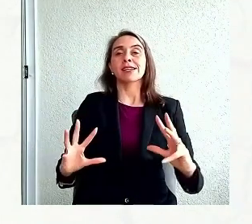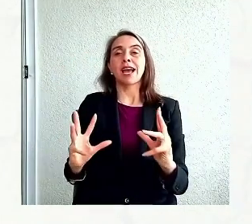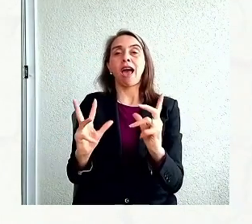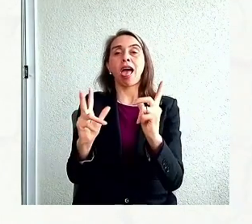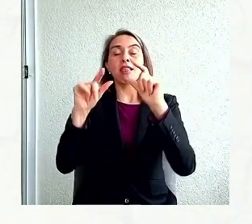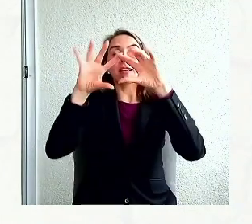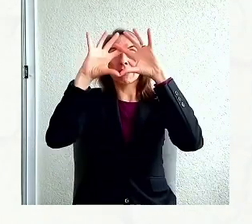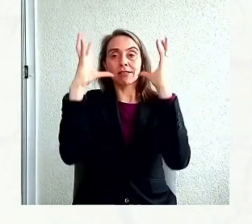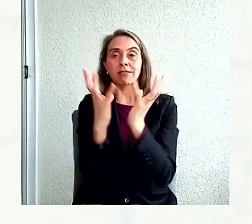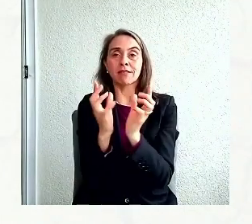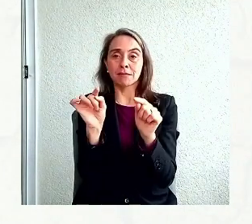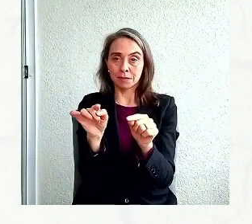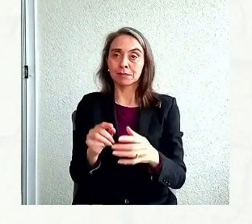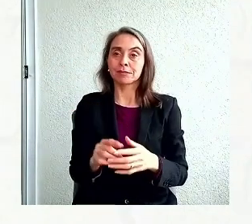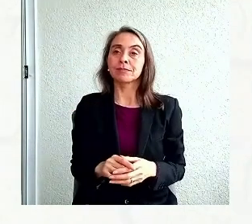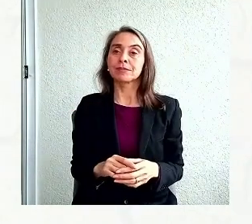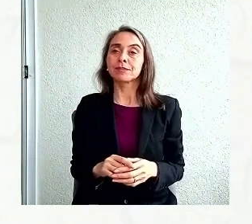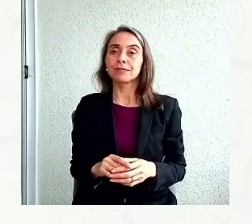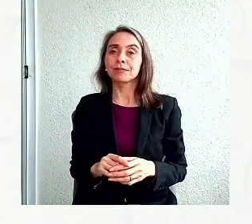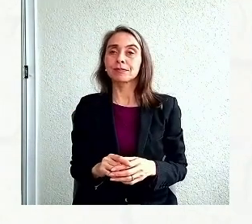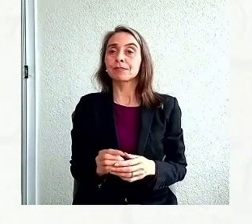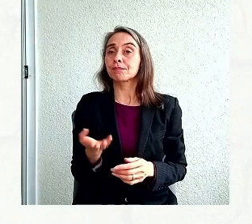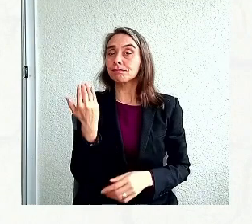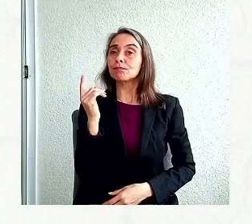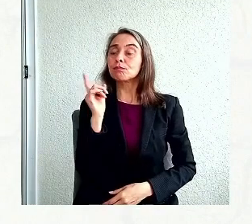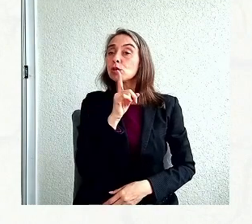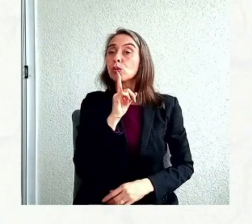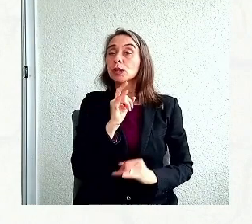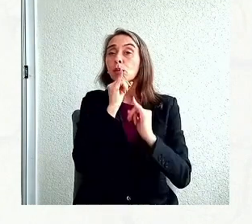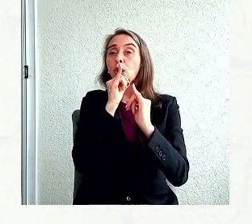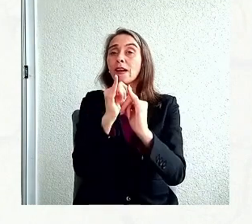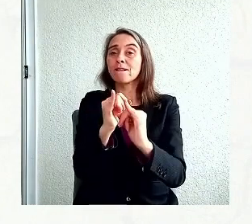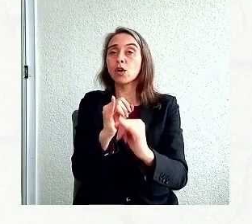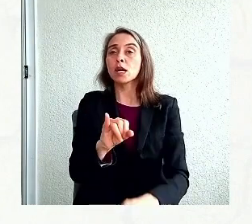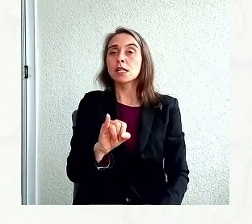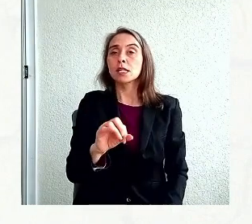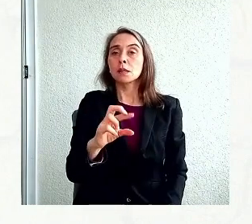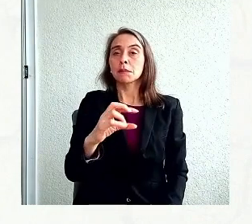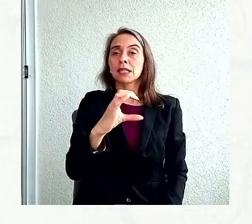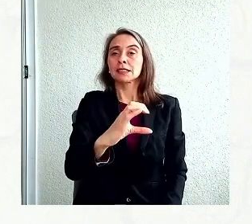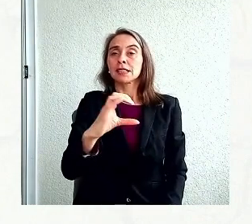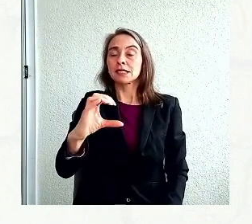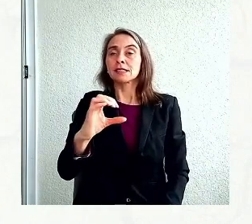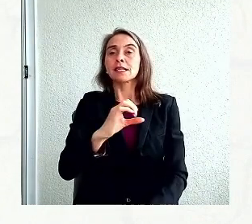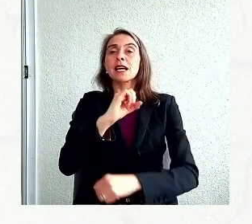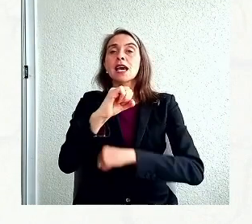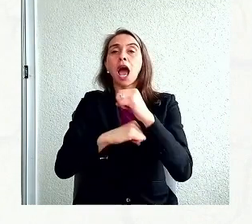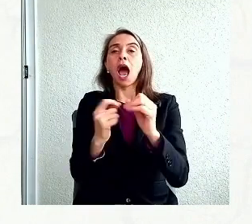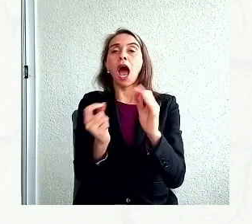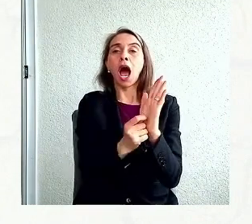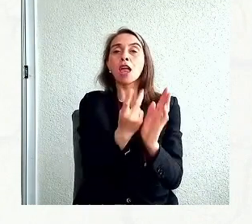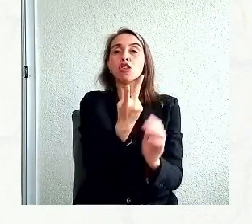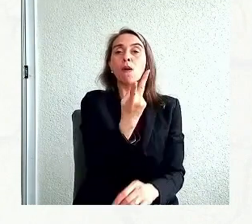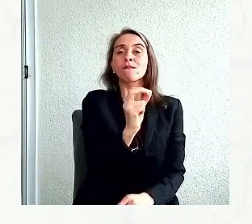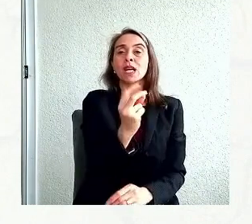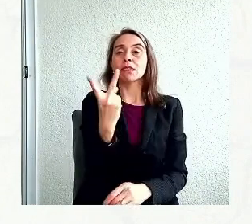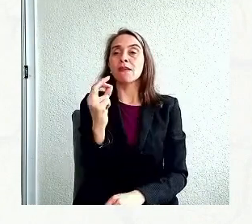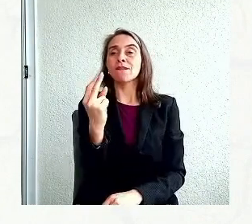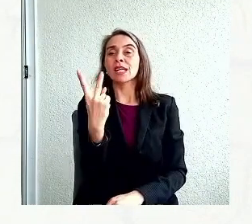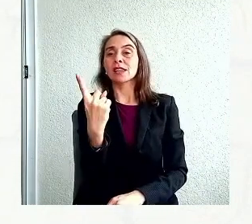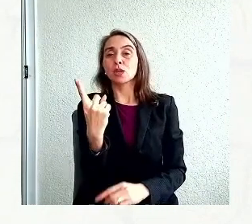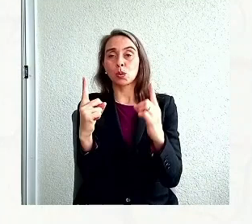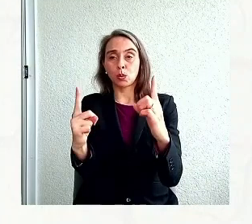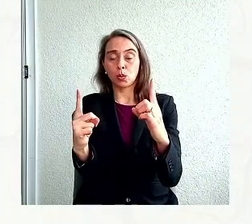últimos reportes del IPCC, año 2021, muestran algunas de las consecuencias que tienen los distintos escenarios para